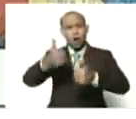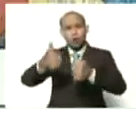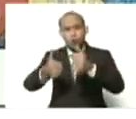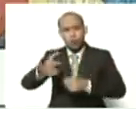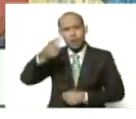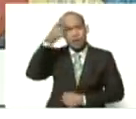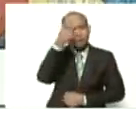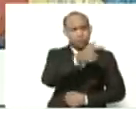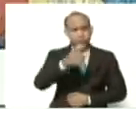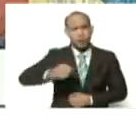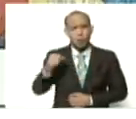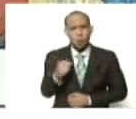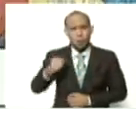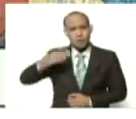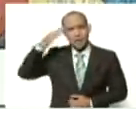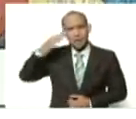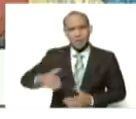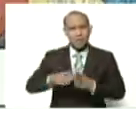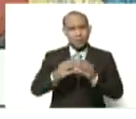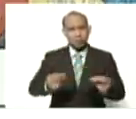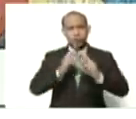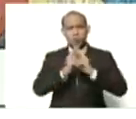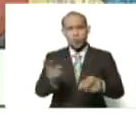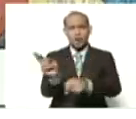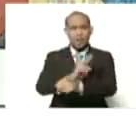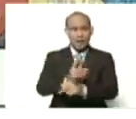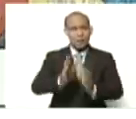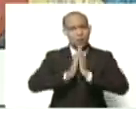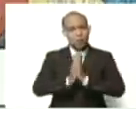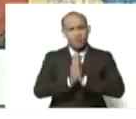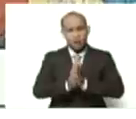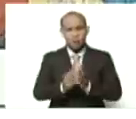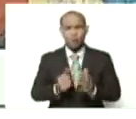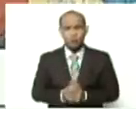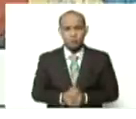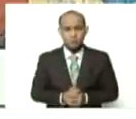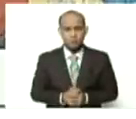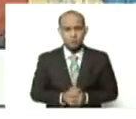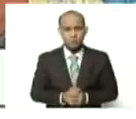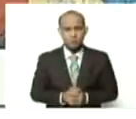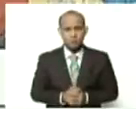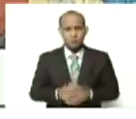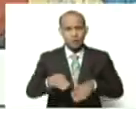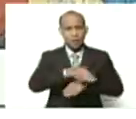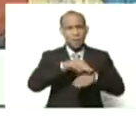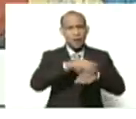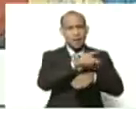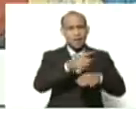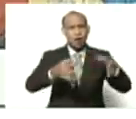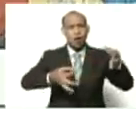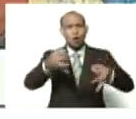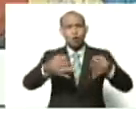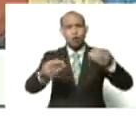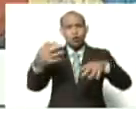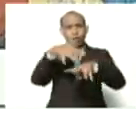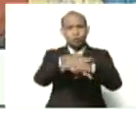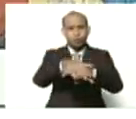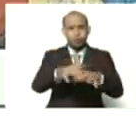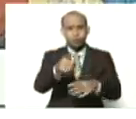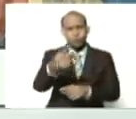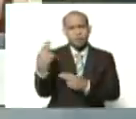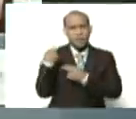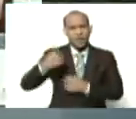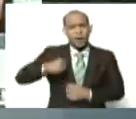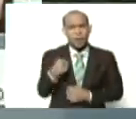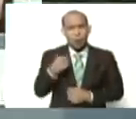civiles, militares, policiales, actuar a tiempo, a tiempo. Almirante en jefe, Carmen Meléndez, usted es la jefa de las policías y